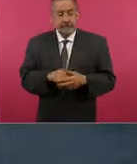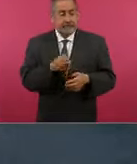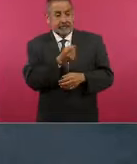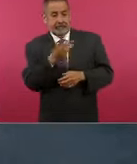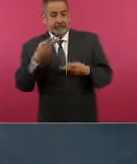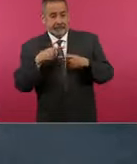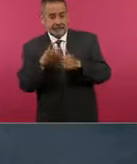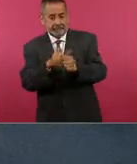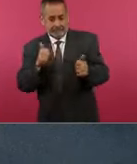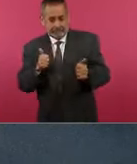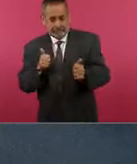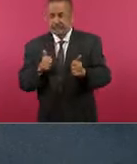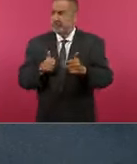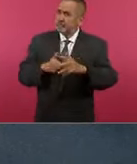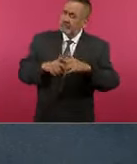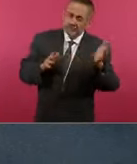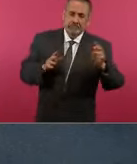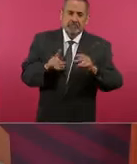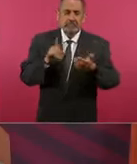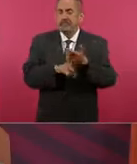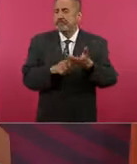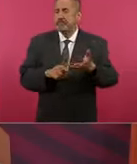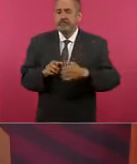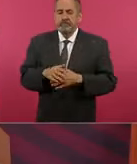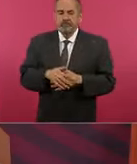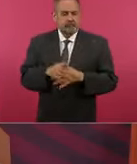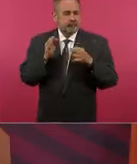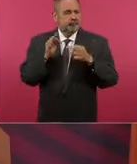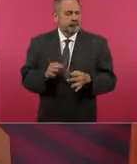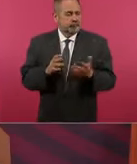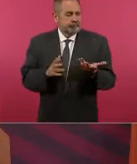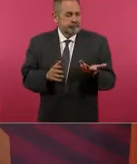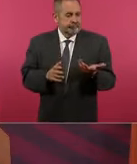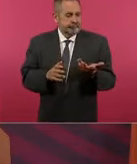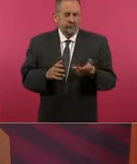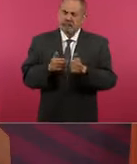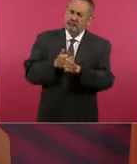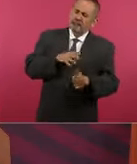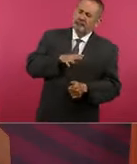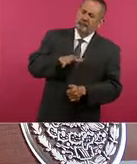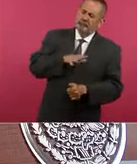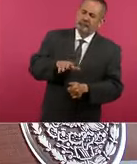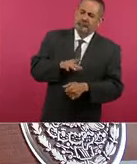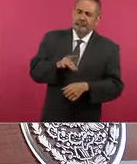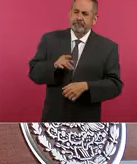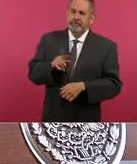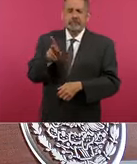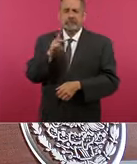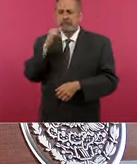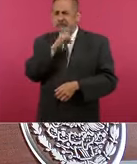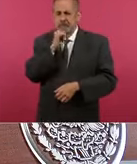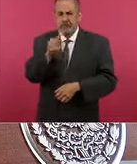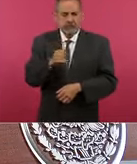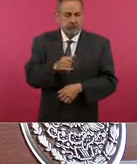retrógradas son más auténticos, no simulan.